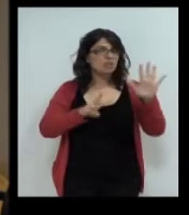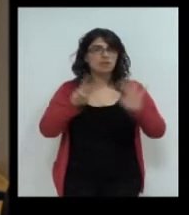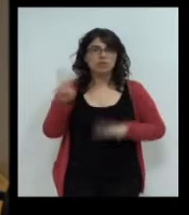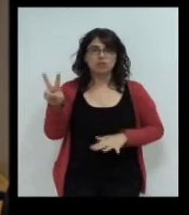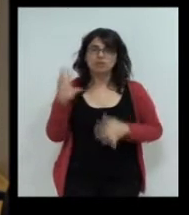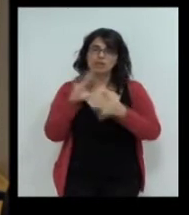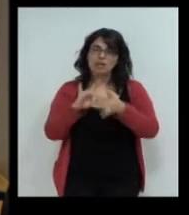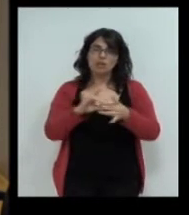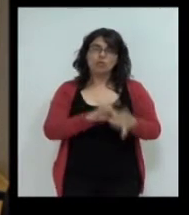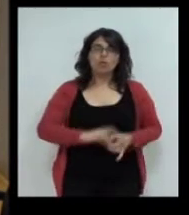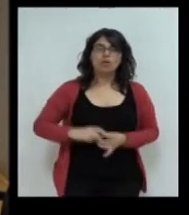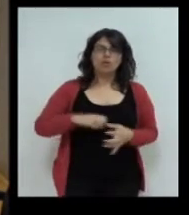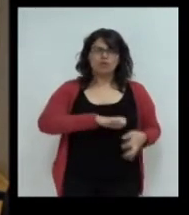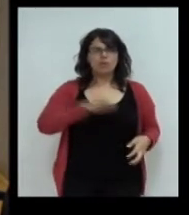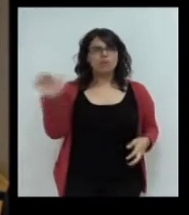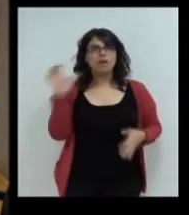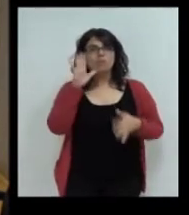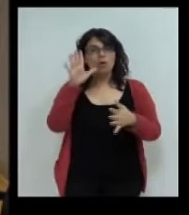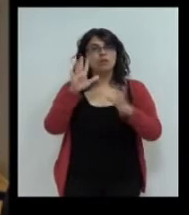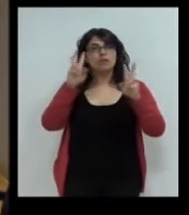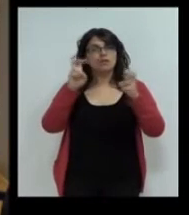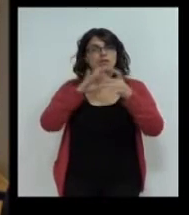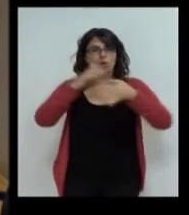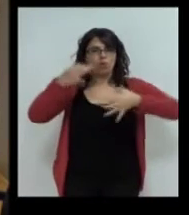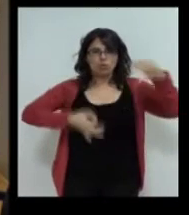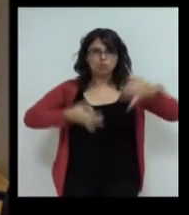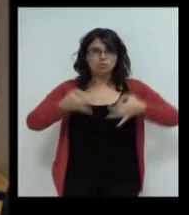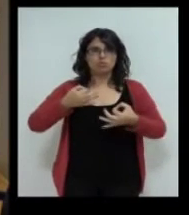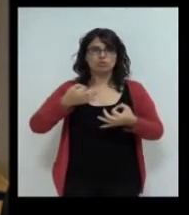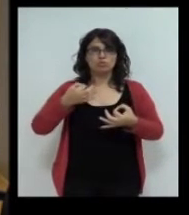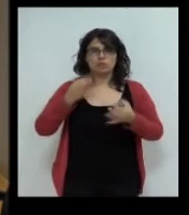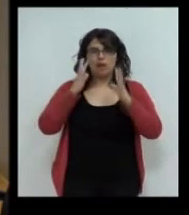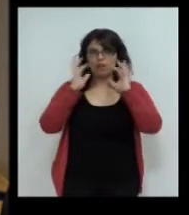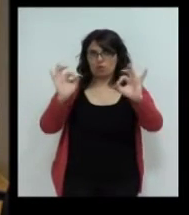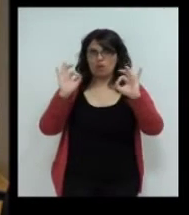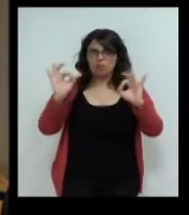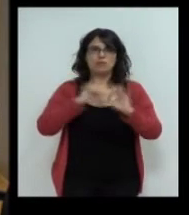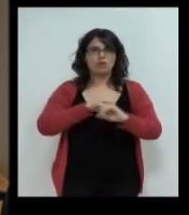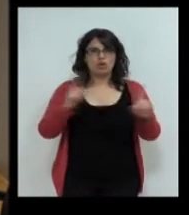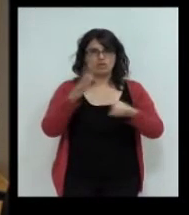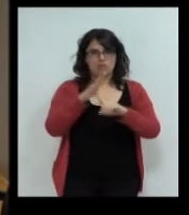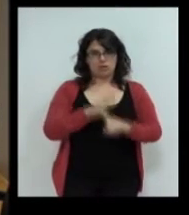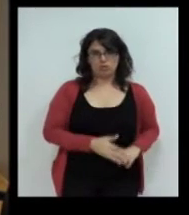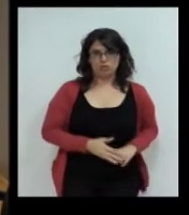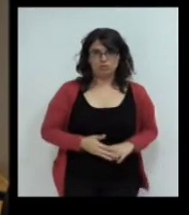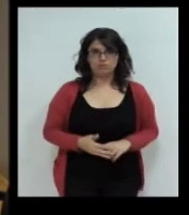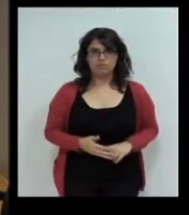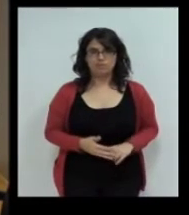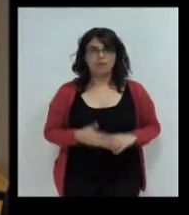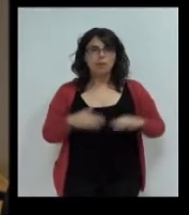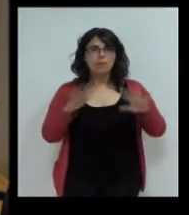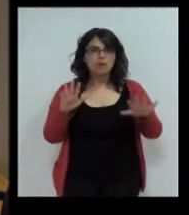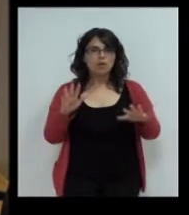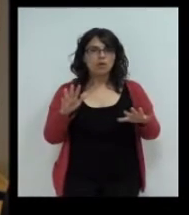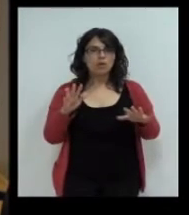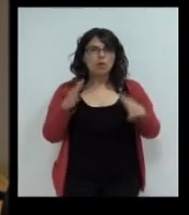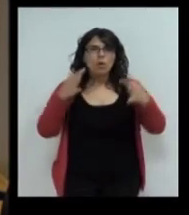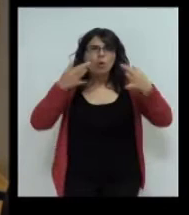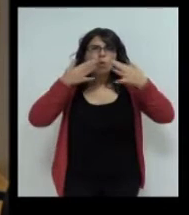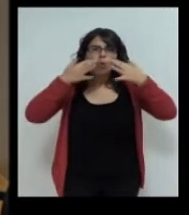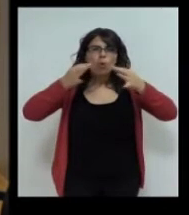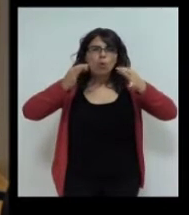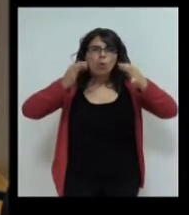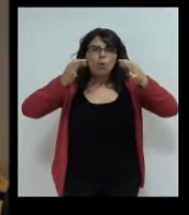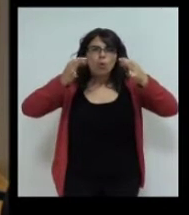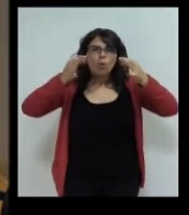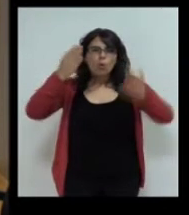Europea, en términos justos, razonables, equitativos y no discriminatorios. Ahora la cuestión es qué es justo, qué es no discriminatorio.